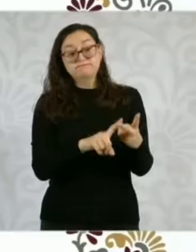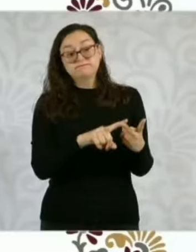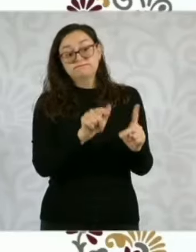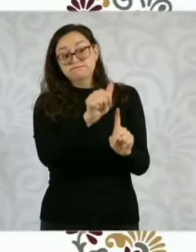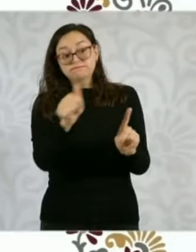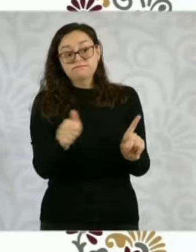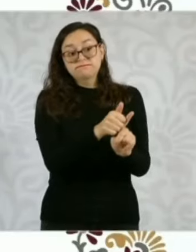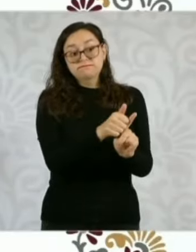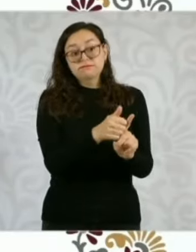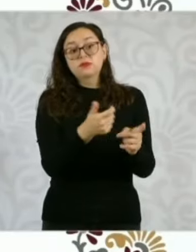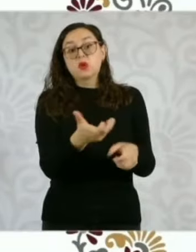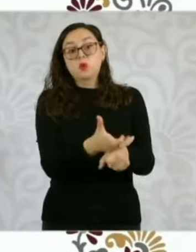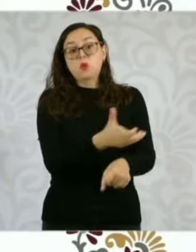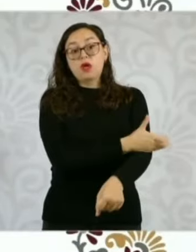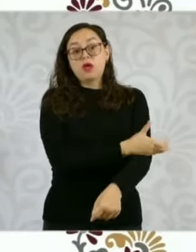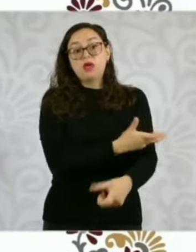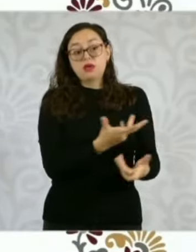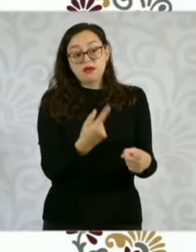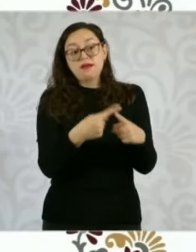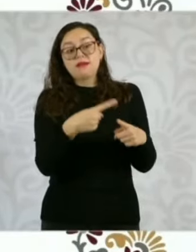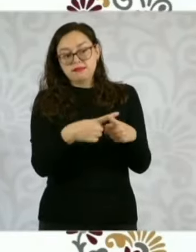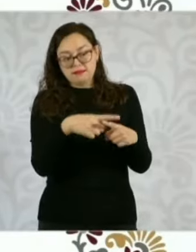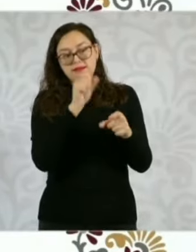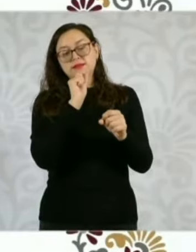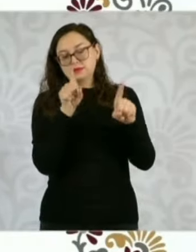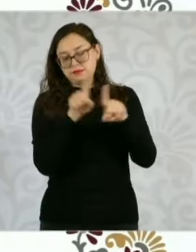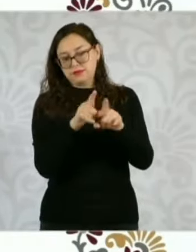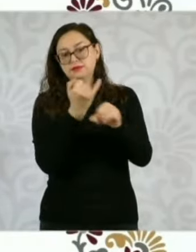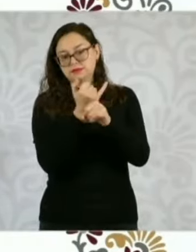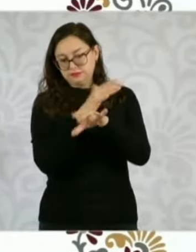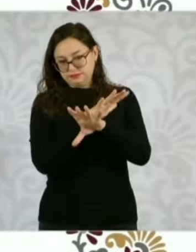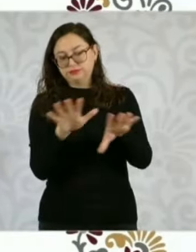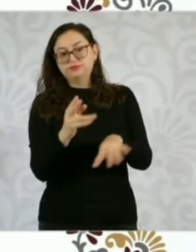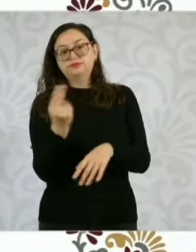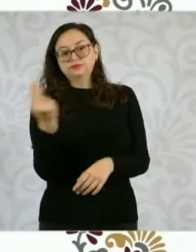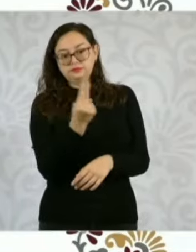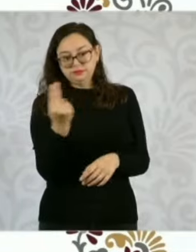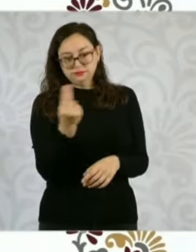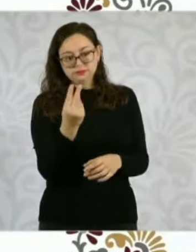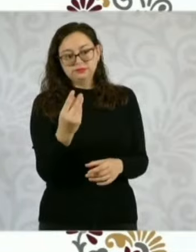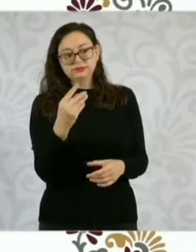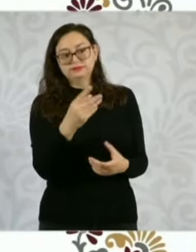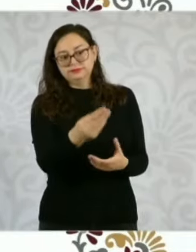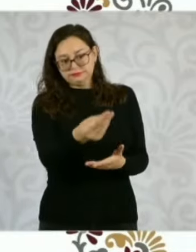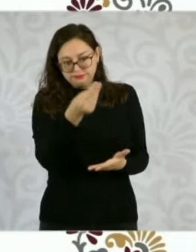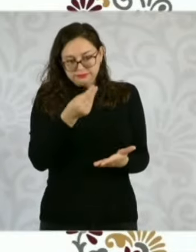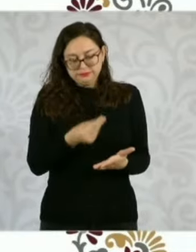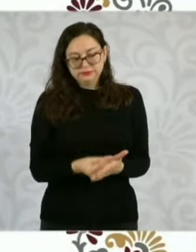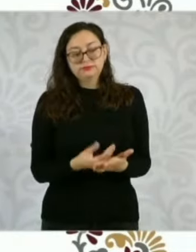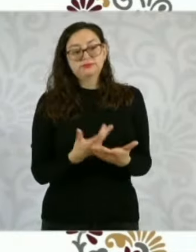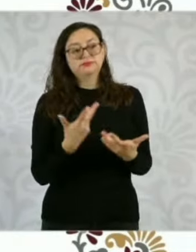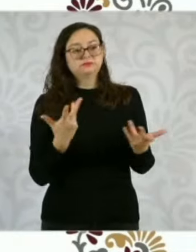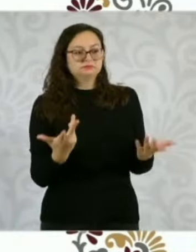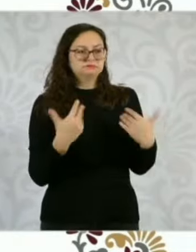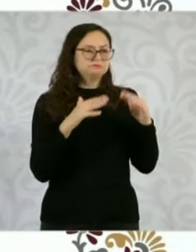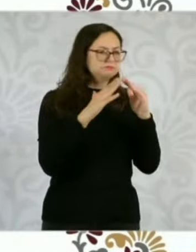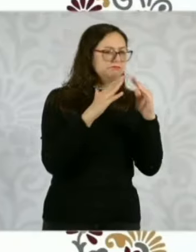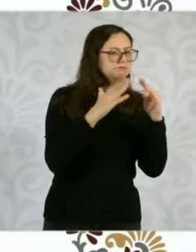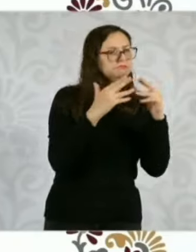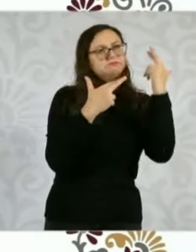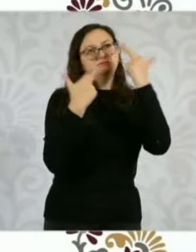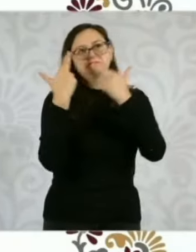auxilia al adulto mayor, a la persona con discapacidad, algunos temas de vivienda, educación, ocupación